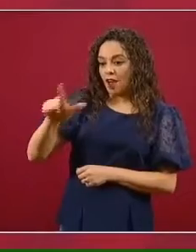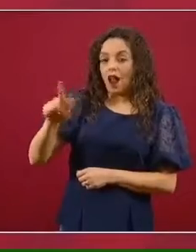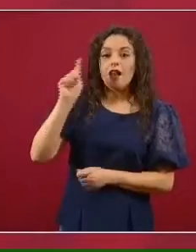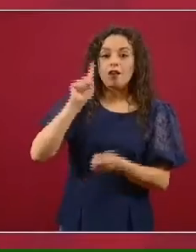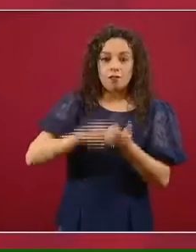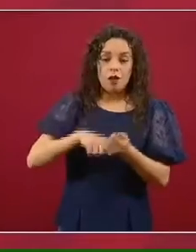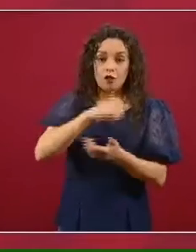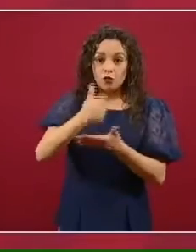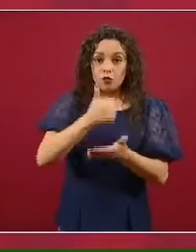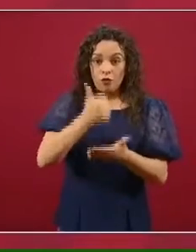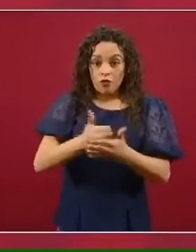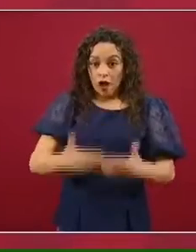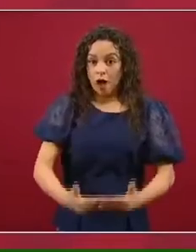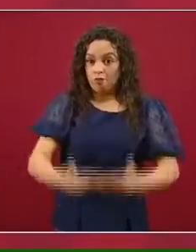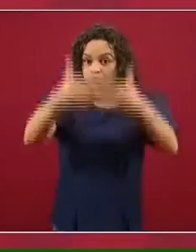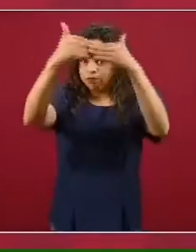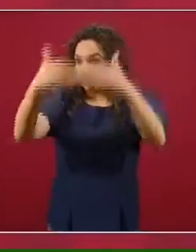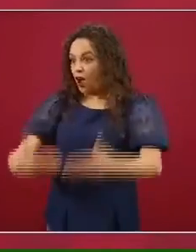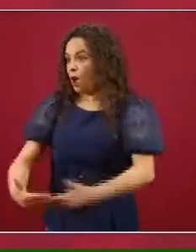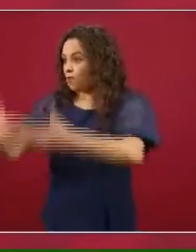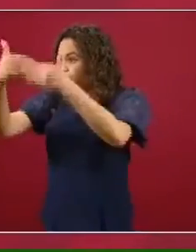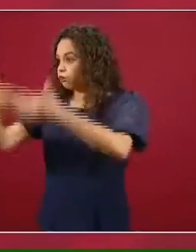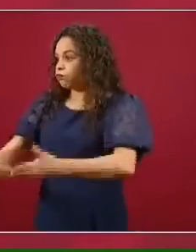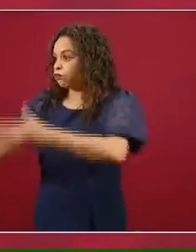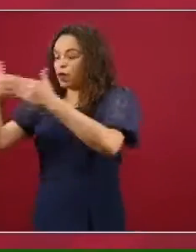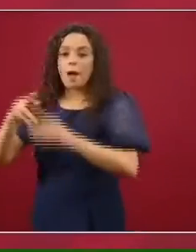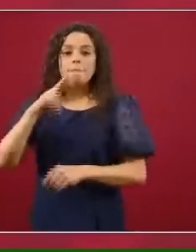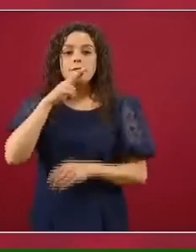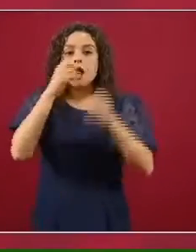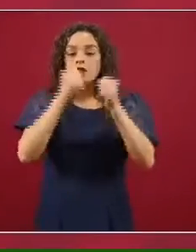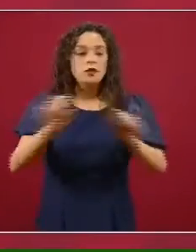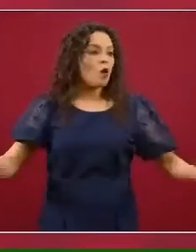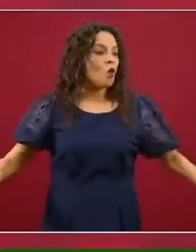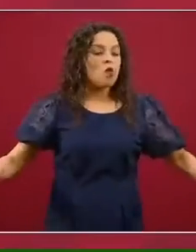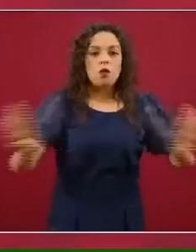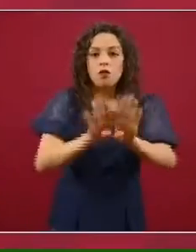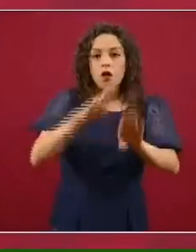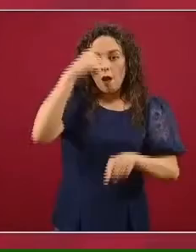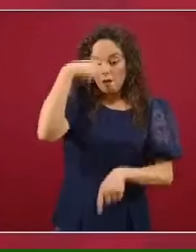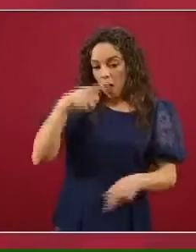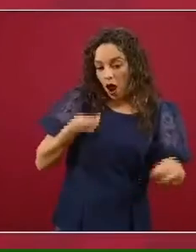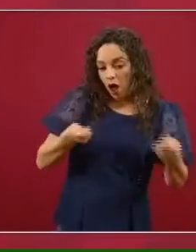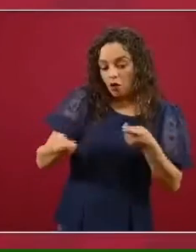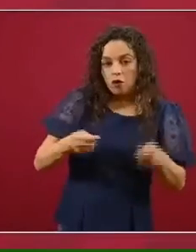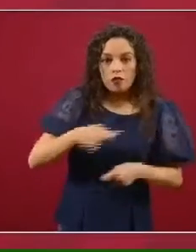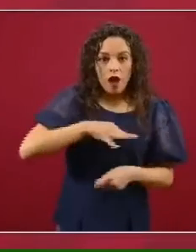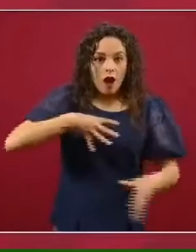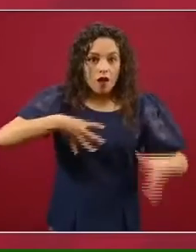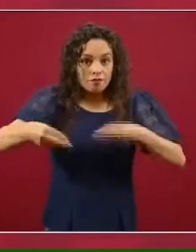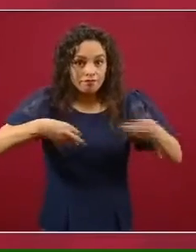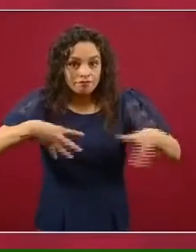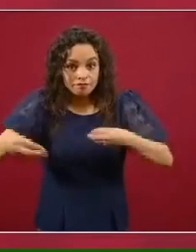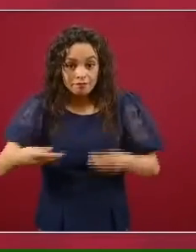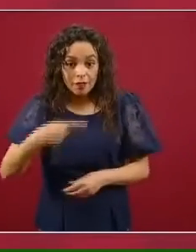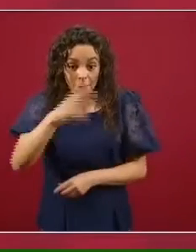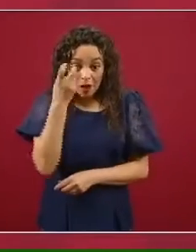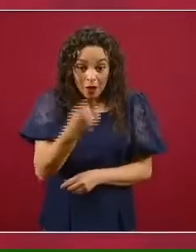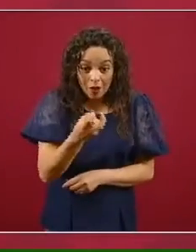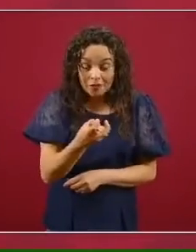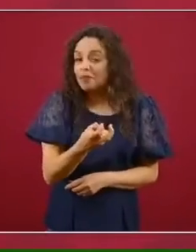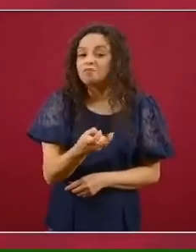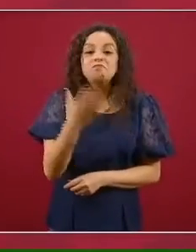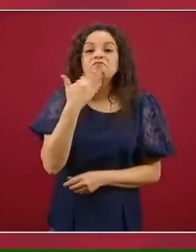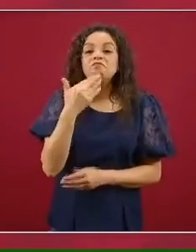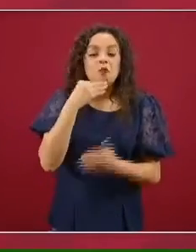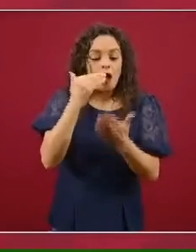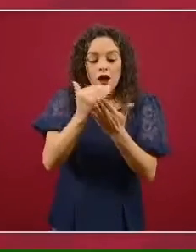amuralladas se optaba por cerrarlas, por enclaustrarlas como un mecanismo de control epidémico. Y ni siquiera ahí hay documentación clara de